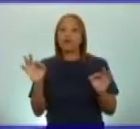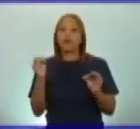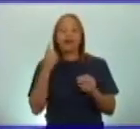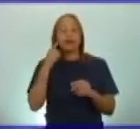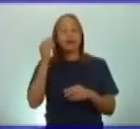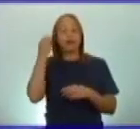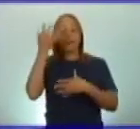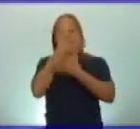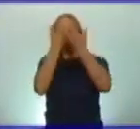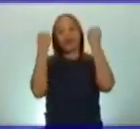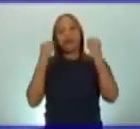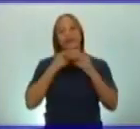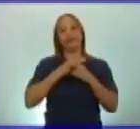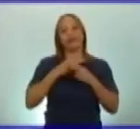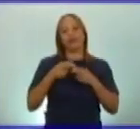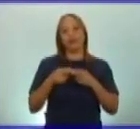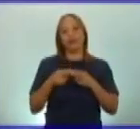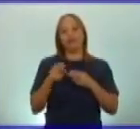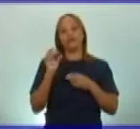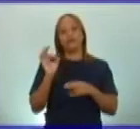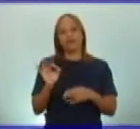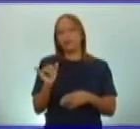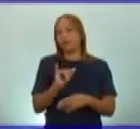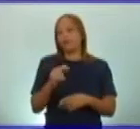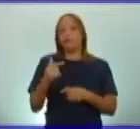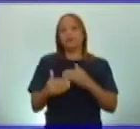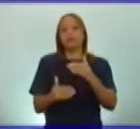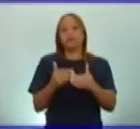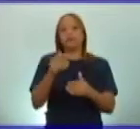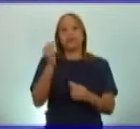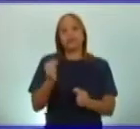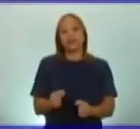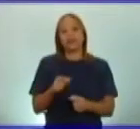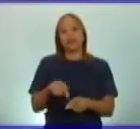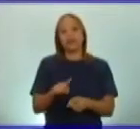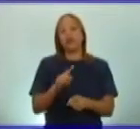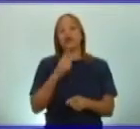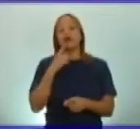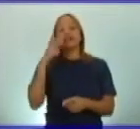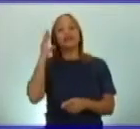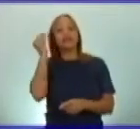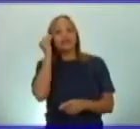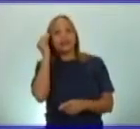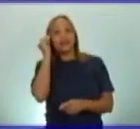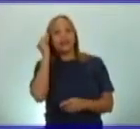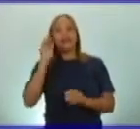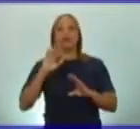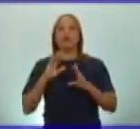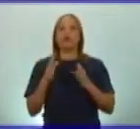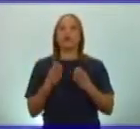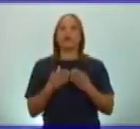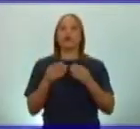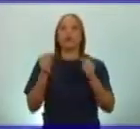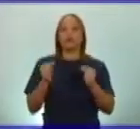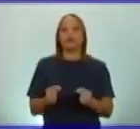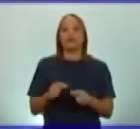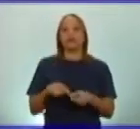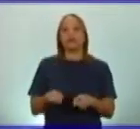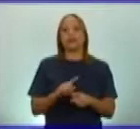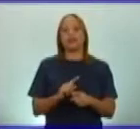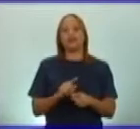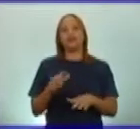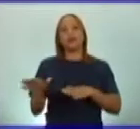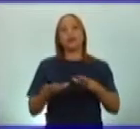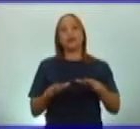pasado, porque la historia también es presente, y en la medida en que comprendamos el pasado, vamos a entender el presente y vamos a prepararnos